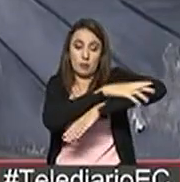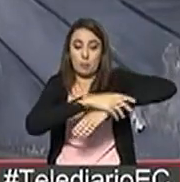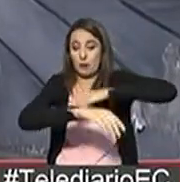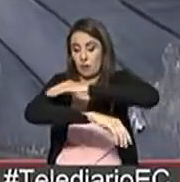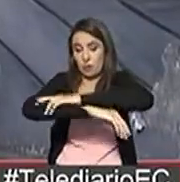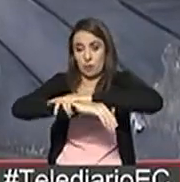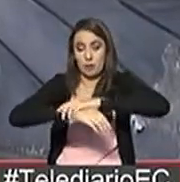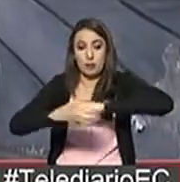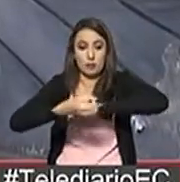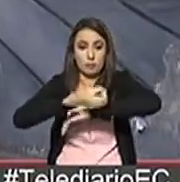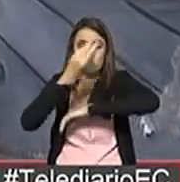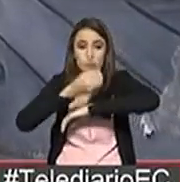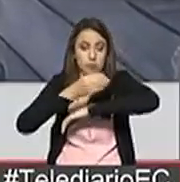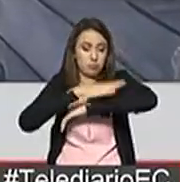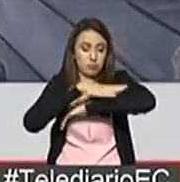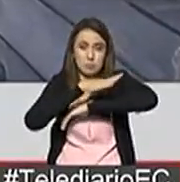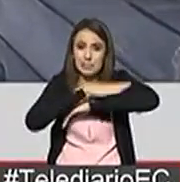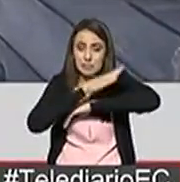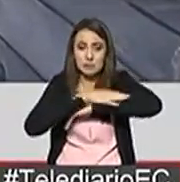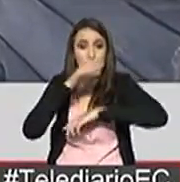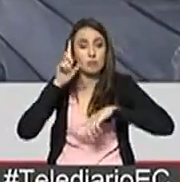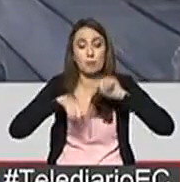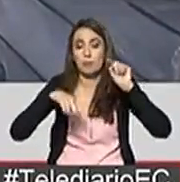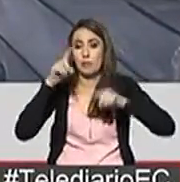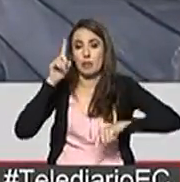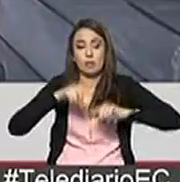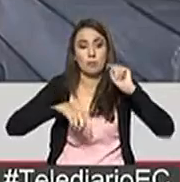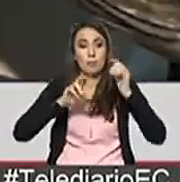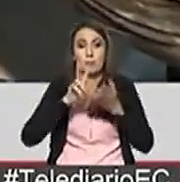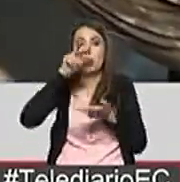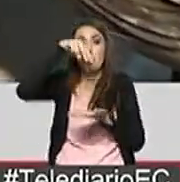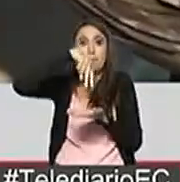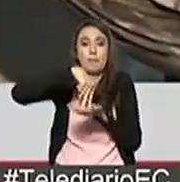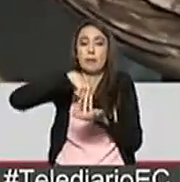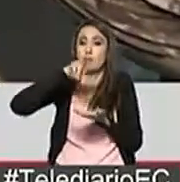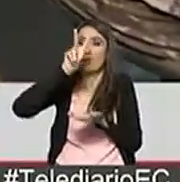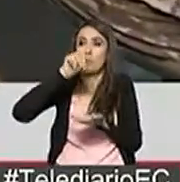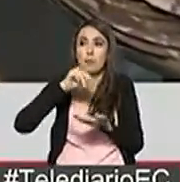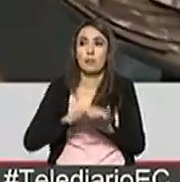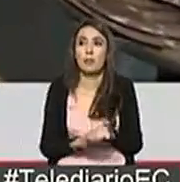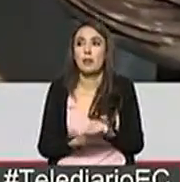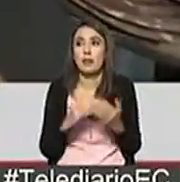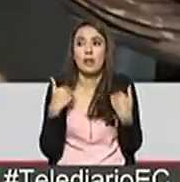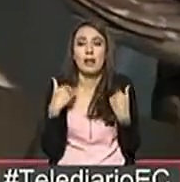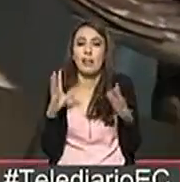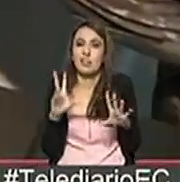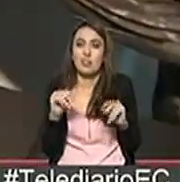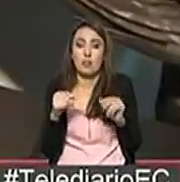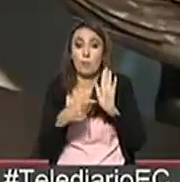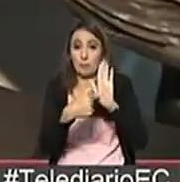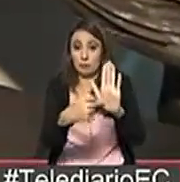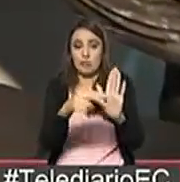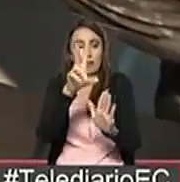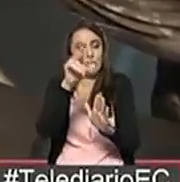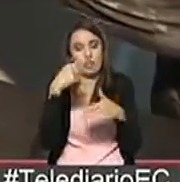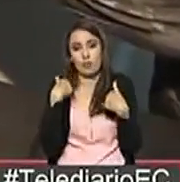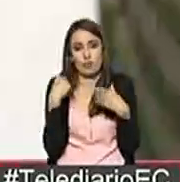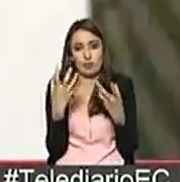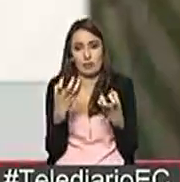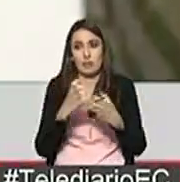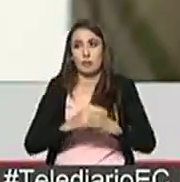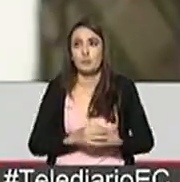que provocó me impidieron poderme seguir poniendo de pie. Él prefiere no mostrar sus heridas para evitar secuelas en su